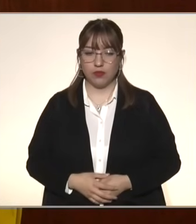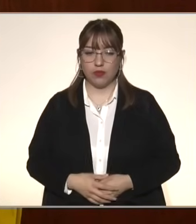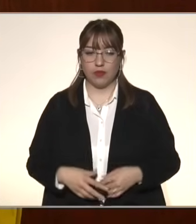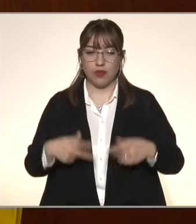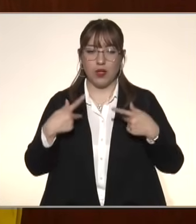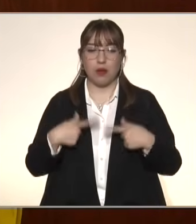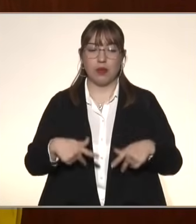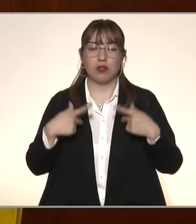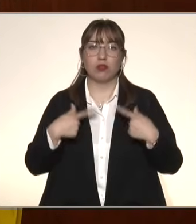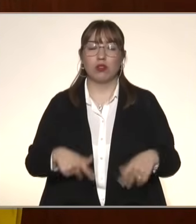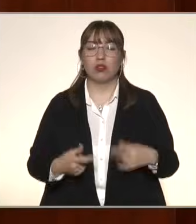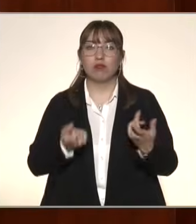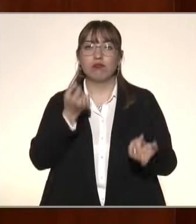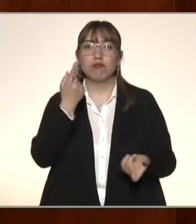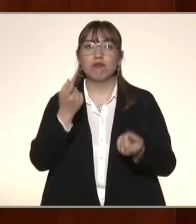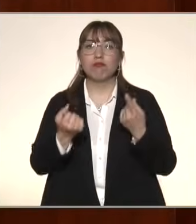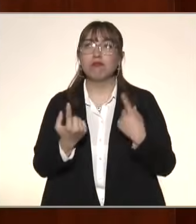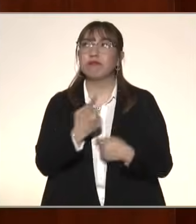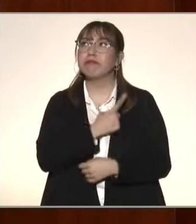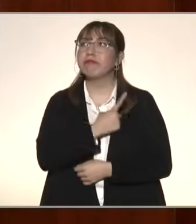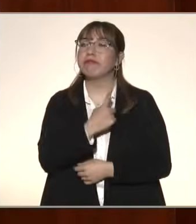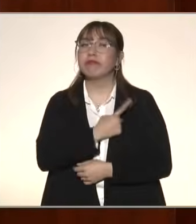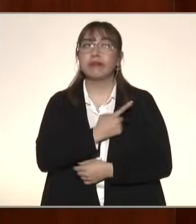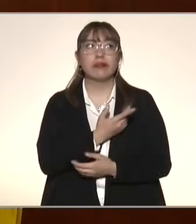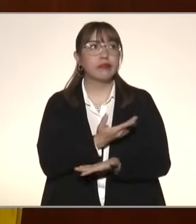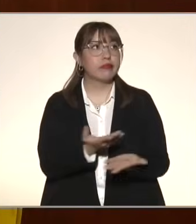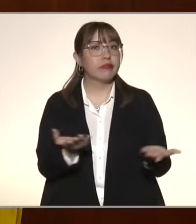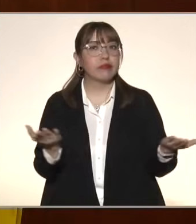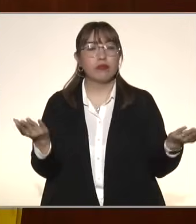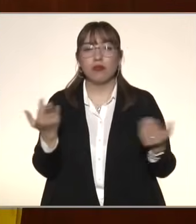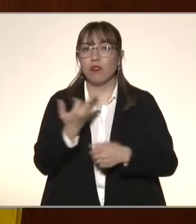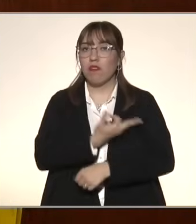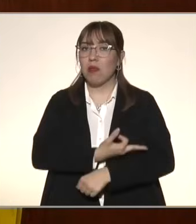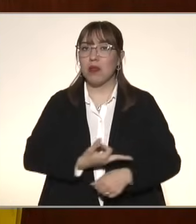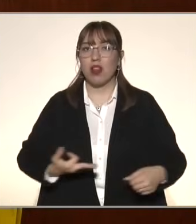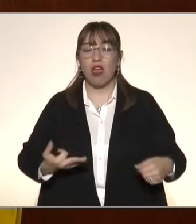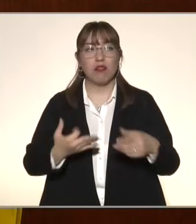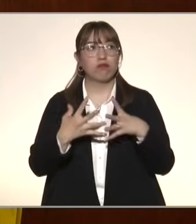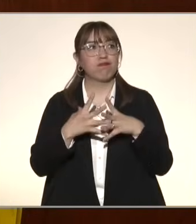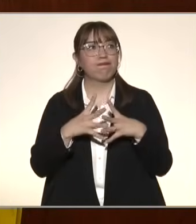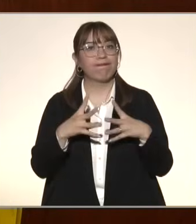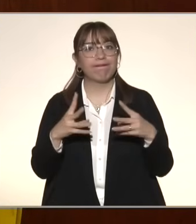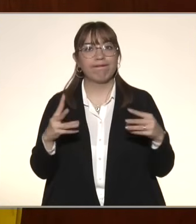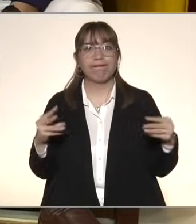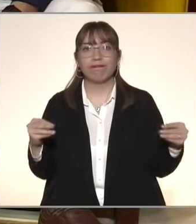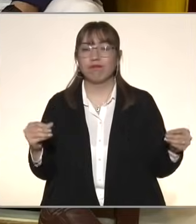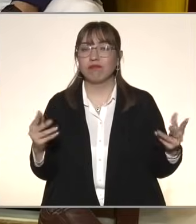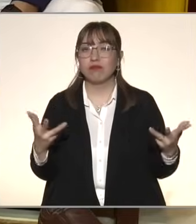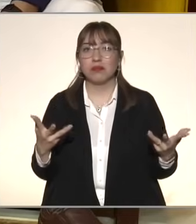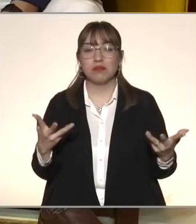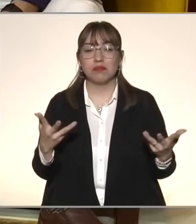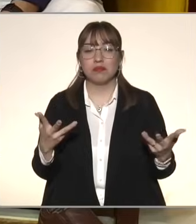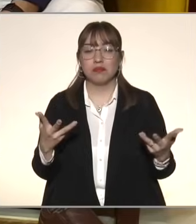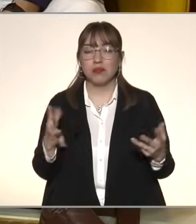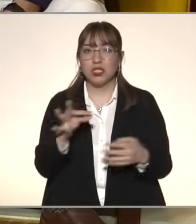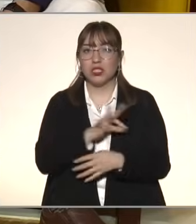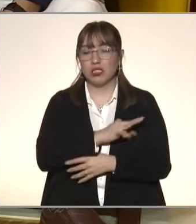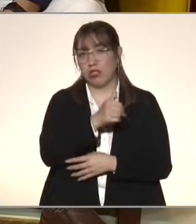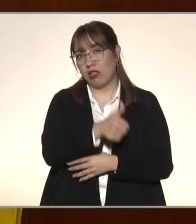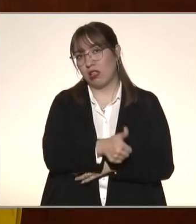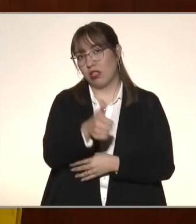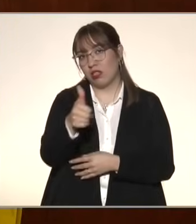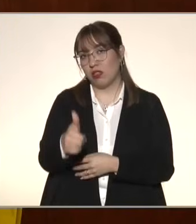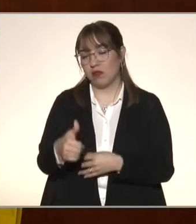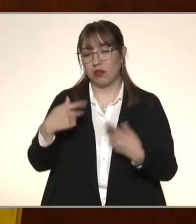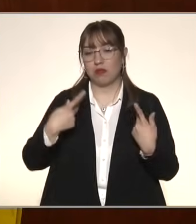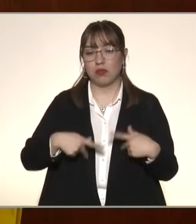¿dónde están mis familiares, no? ¿Dónde están todas estas personas? Digo, supongo que tendrán que revisar lo que cada quien hizo, pero